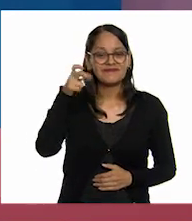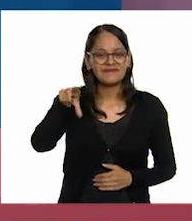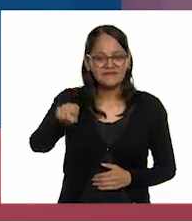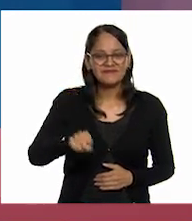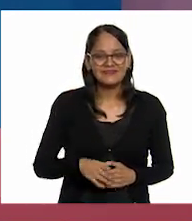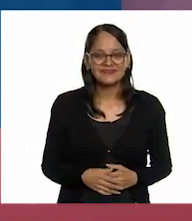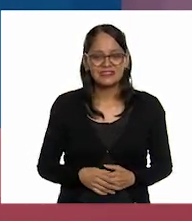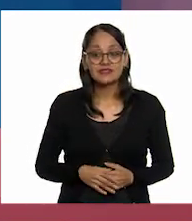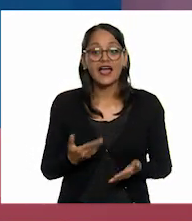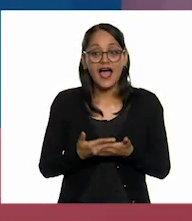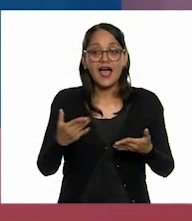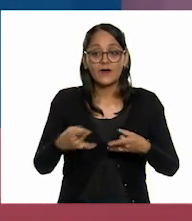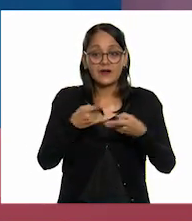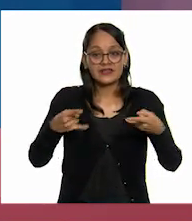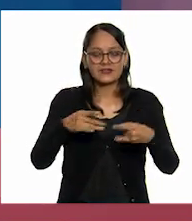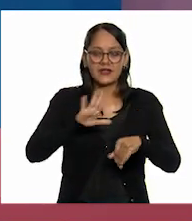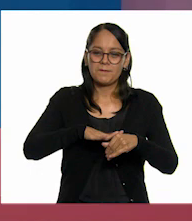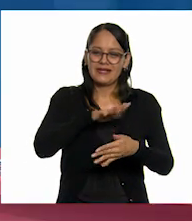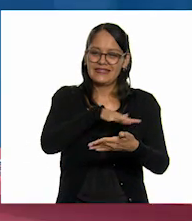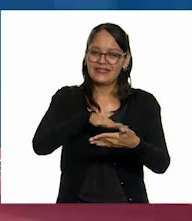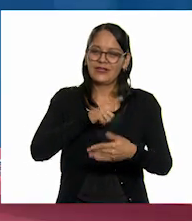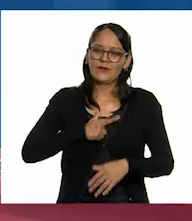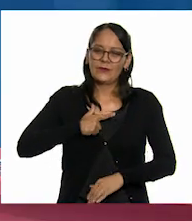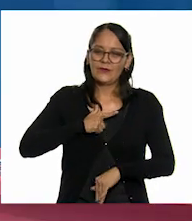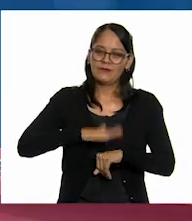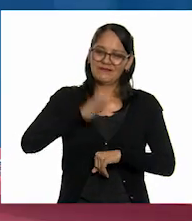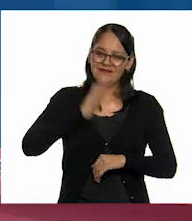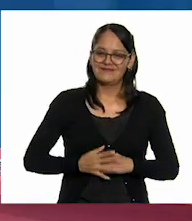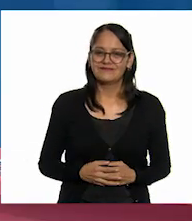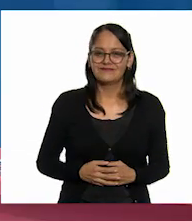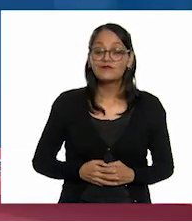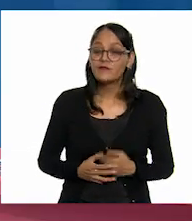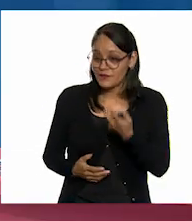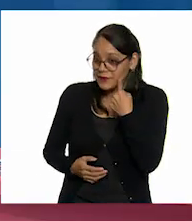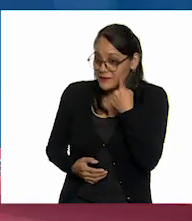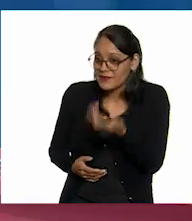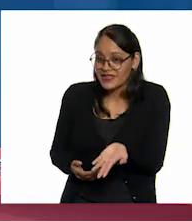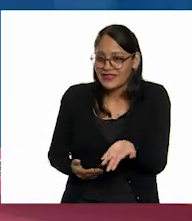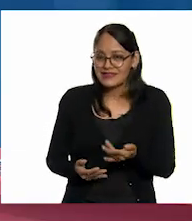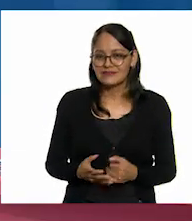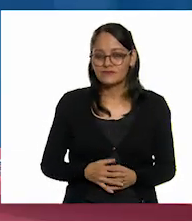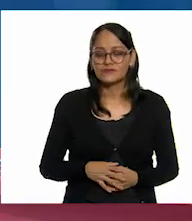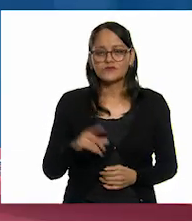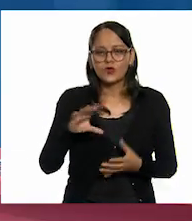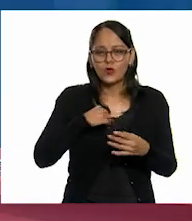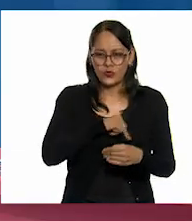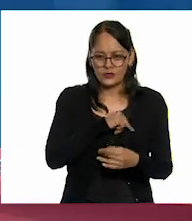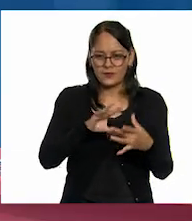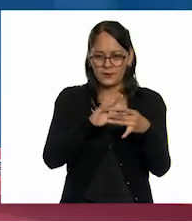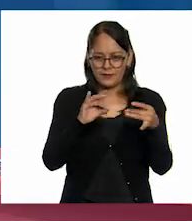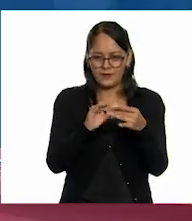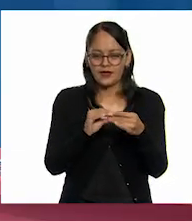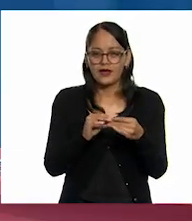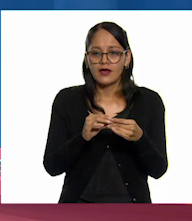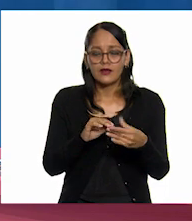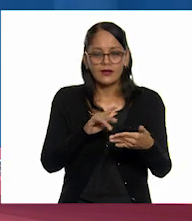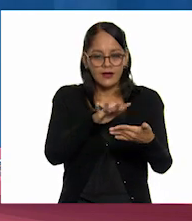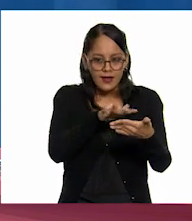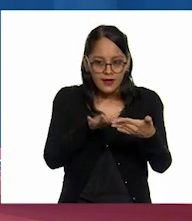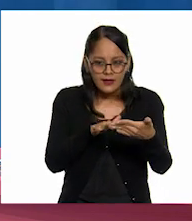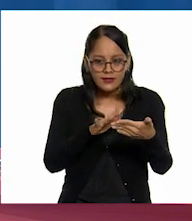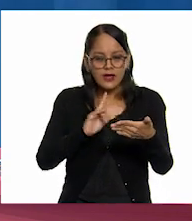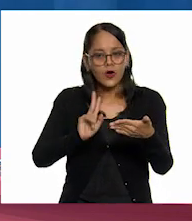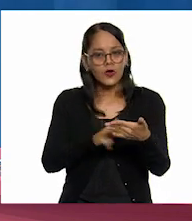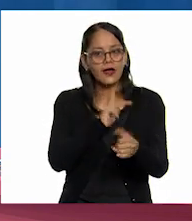Ahora me gusta más este cuento. Es lo que te decíamos, Raulito. Cuando describimos algo que no habíamos notado de